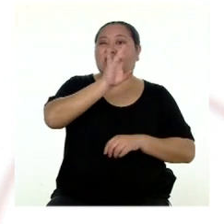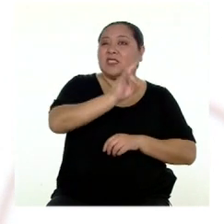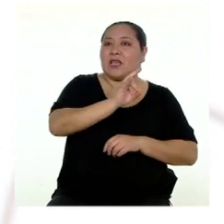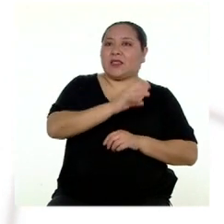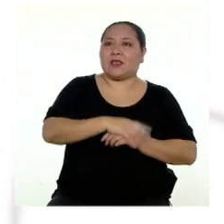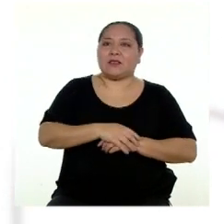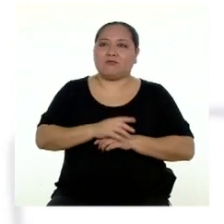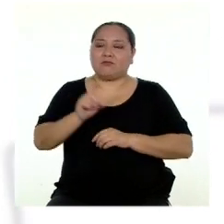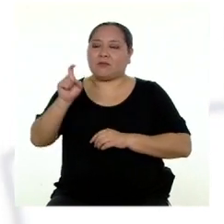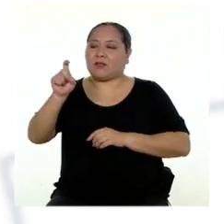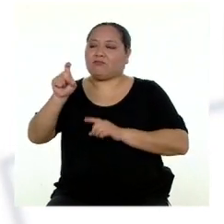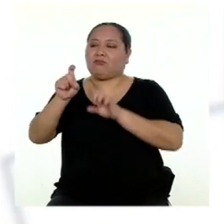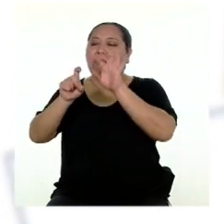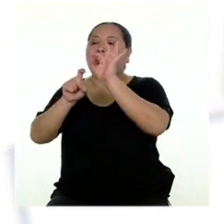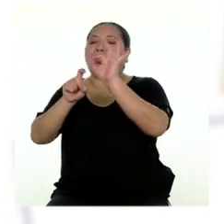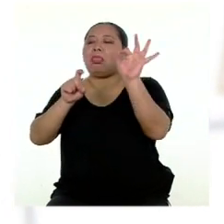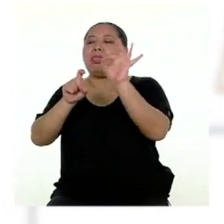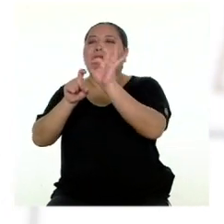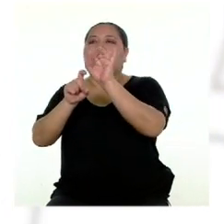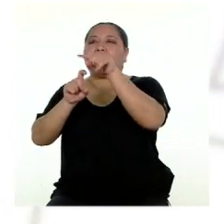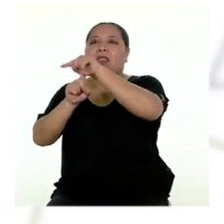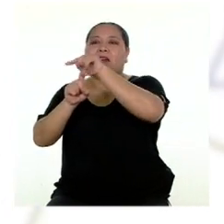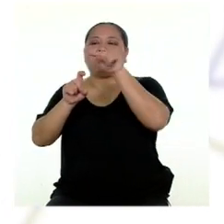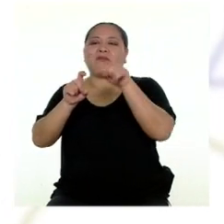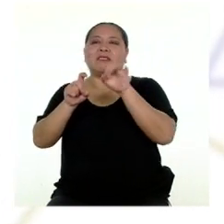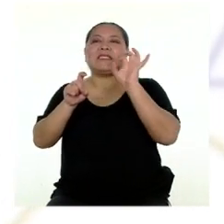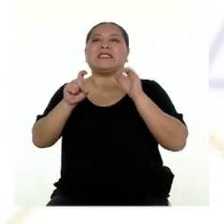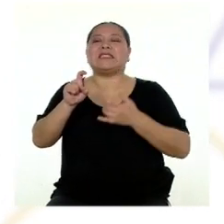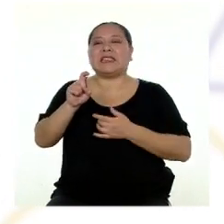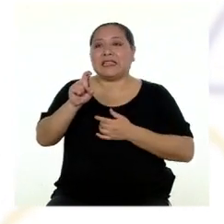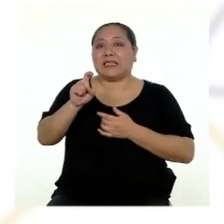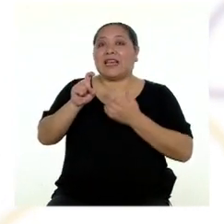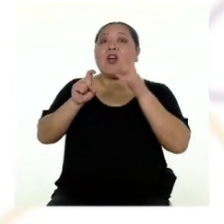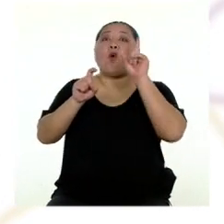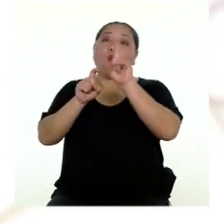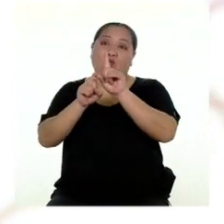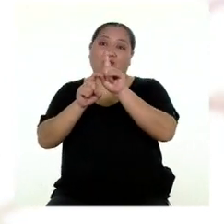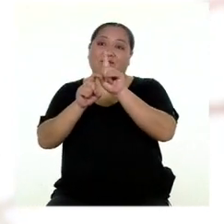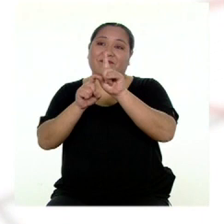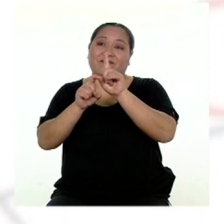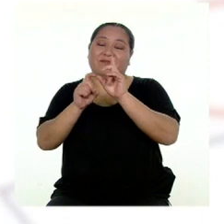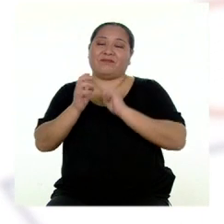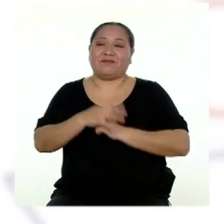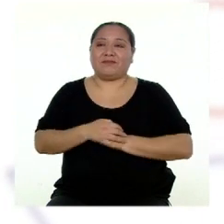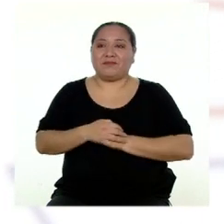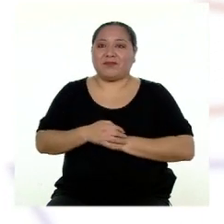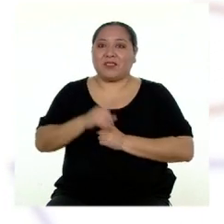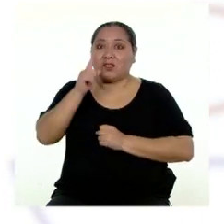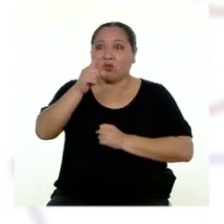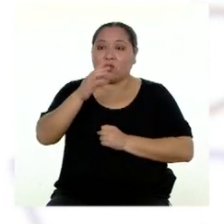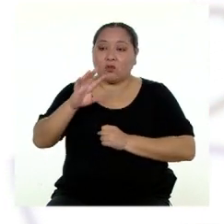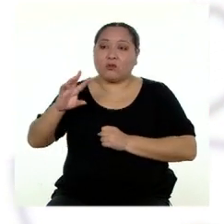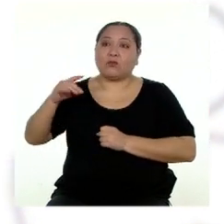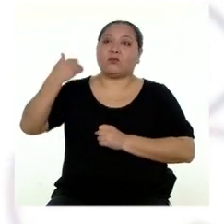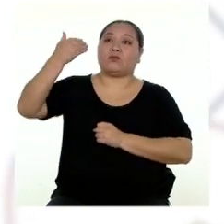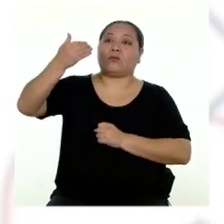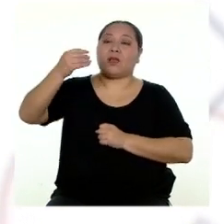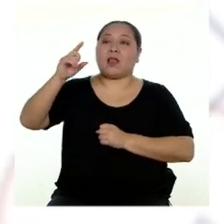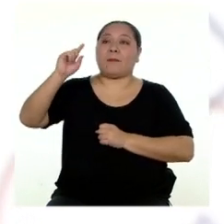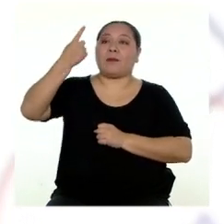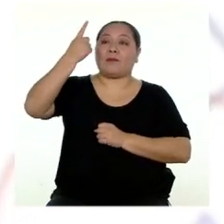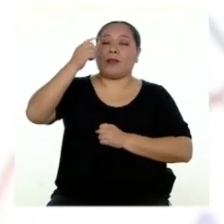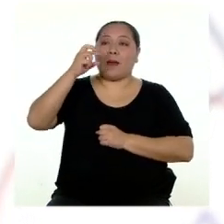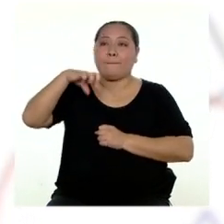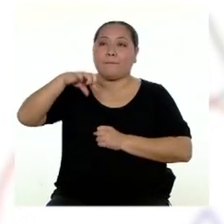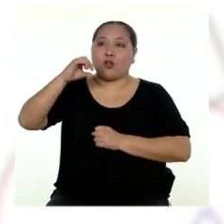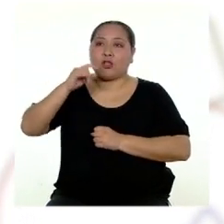tus incógnitas, eso significa que su exponente es simplemente 1. De hecho, si fuéramos a elevar a la primera potencia a